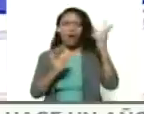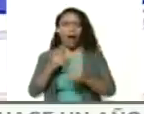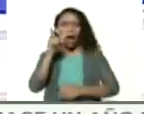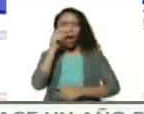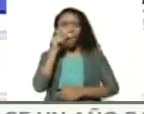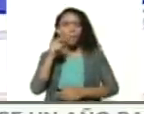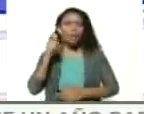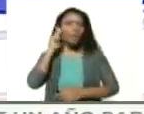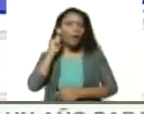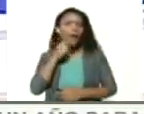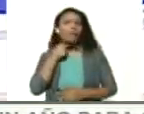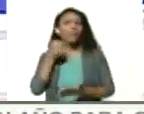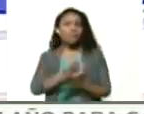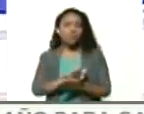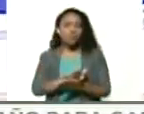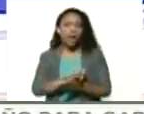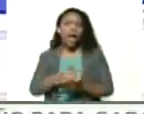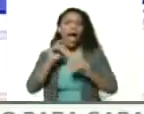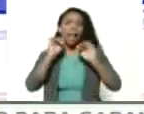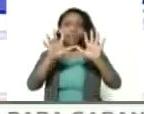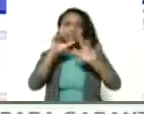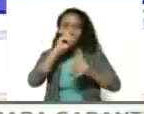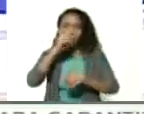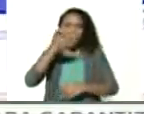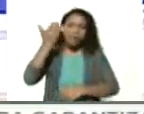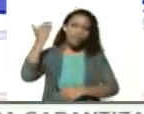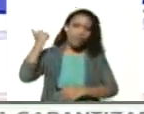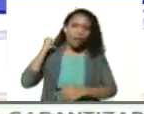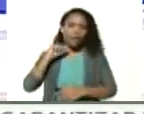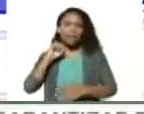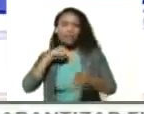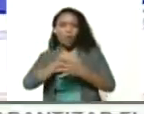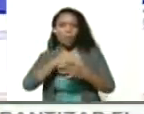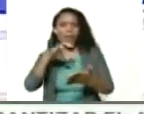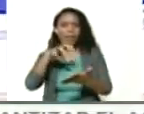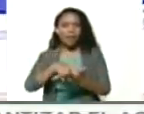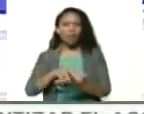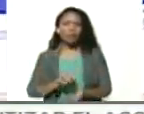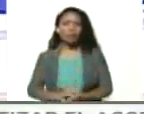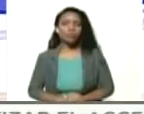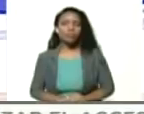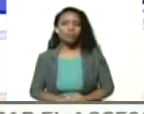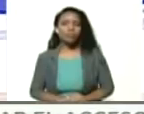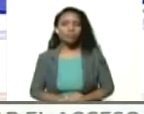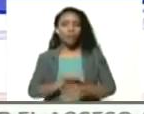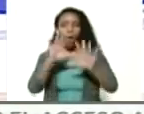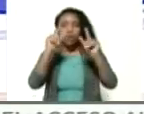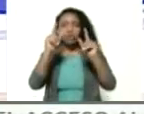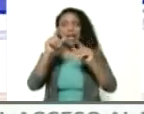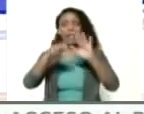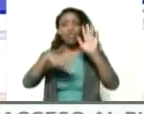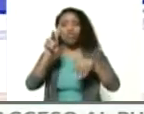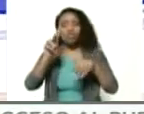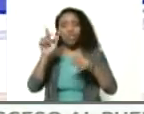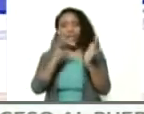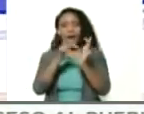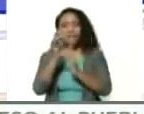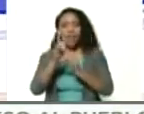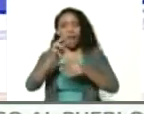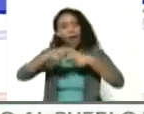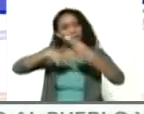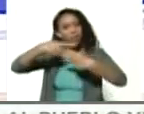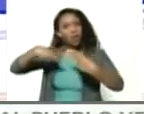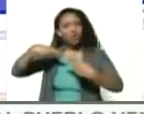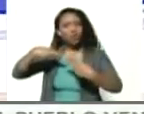caídos. Hace 19 años, en el golpe de Estado del 11 y 12 de abril y en la